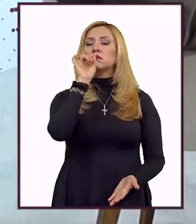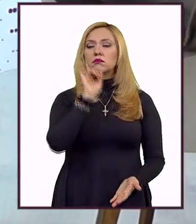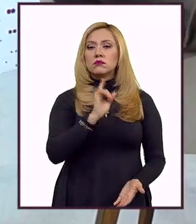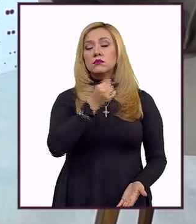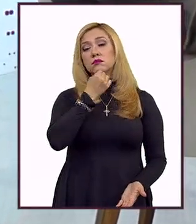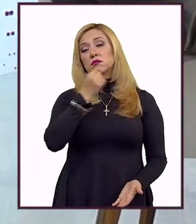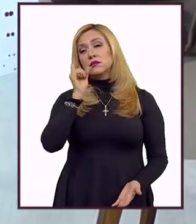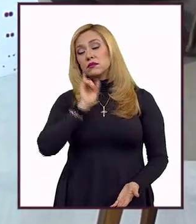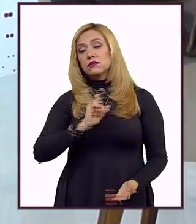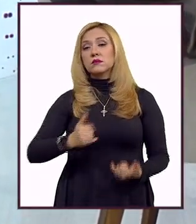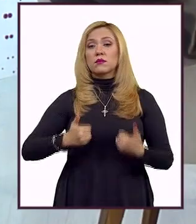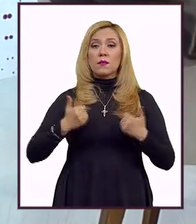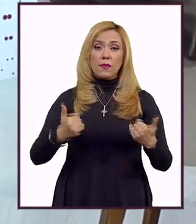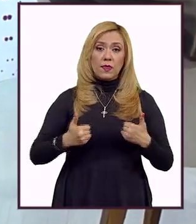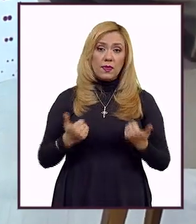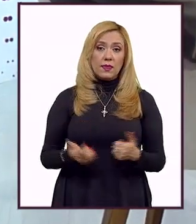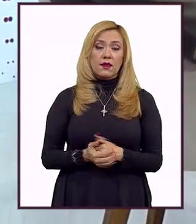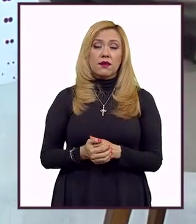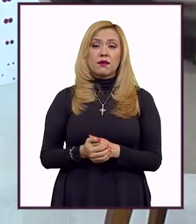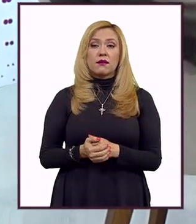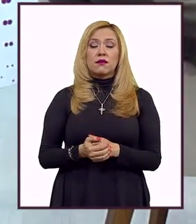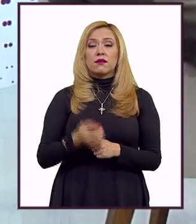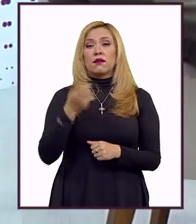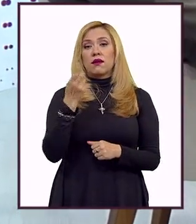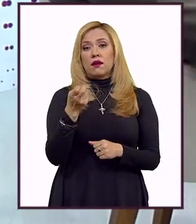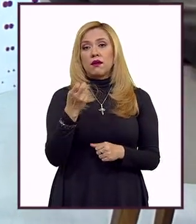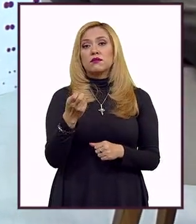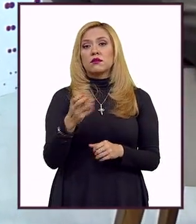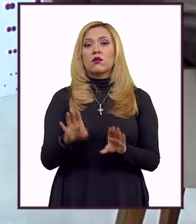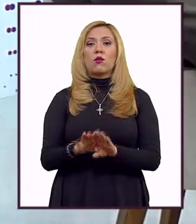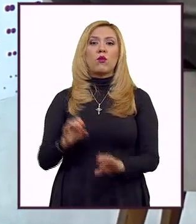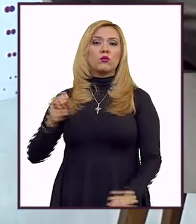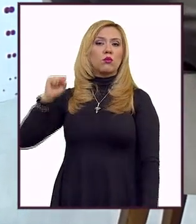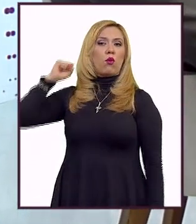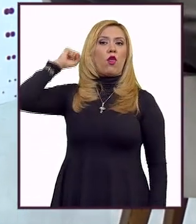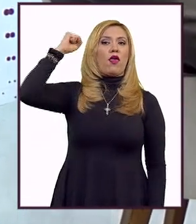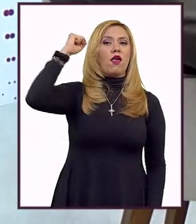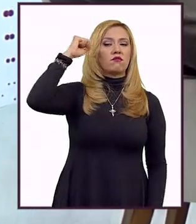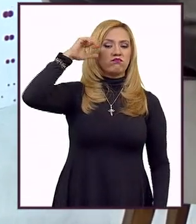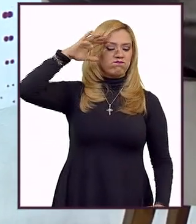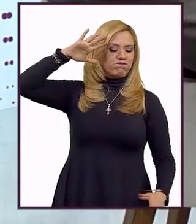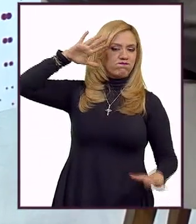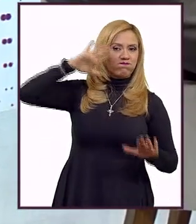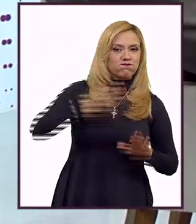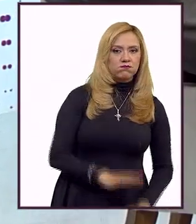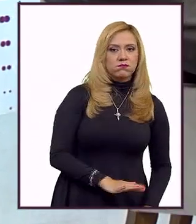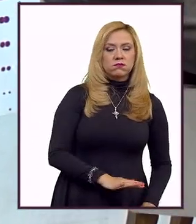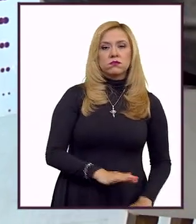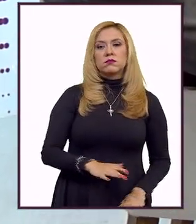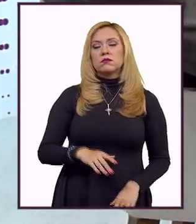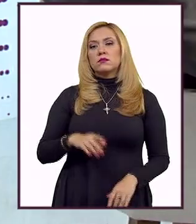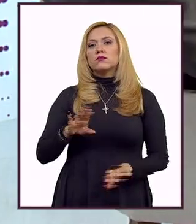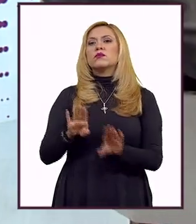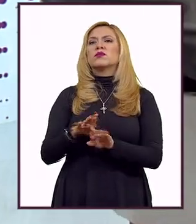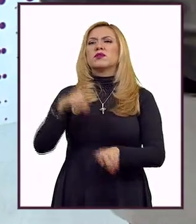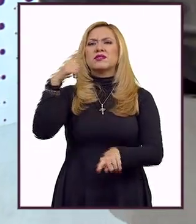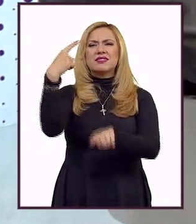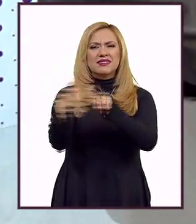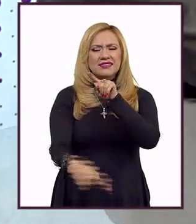niñas o adolescentes, y estas relaciones de poder. Frente a lo que es la prevención de la